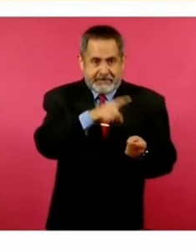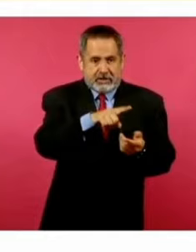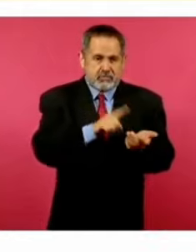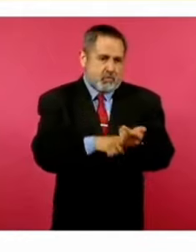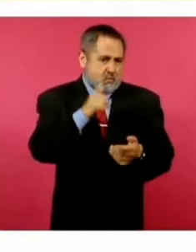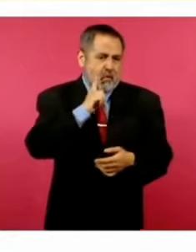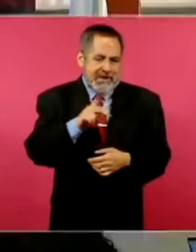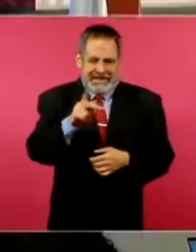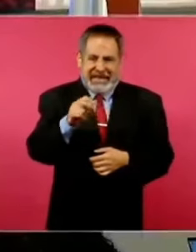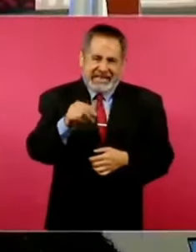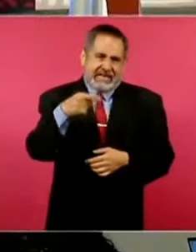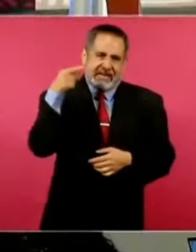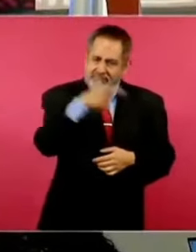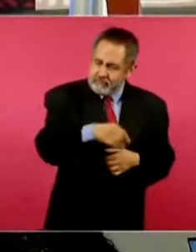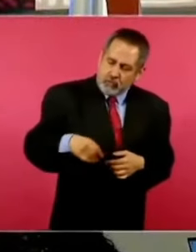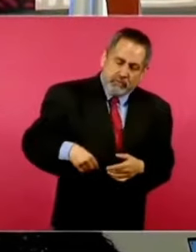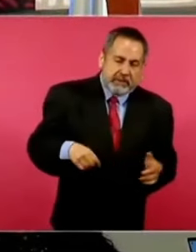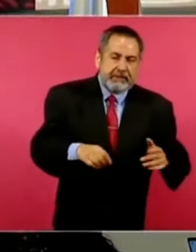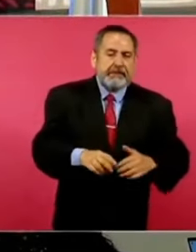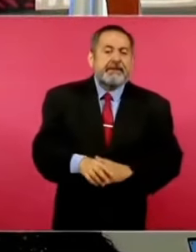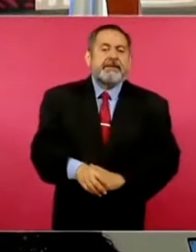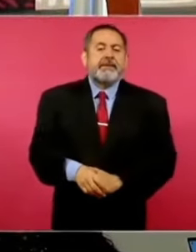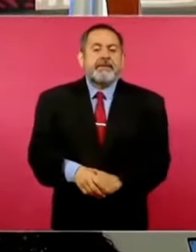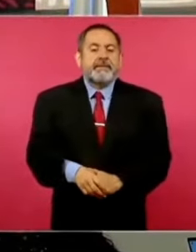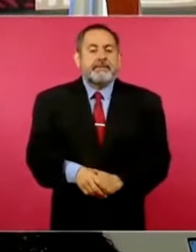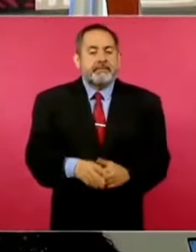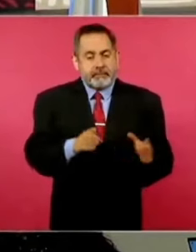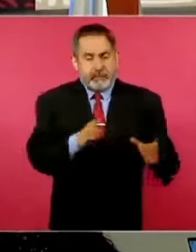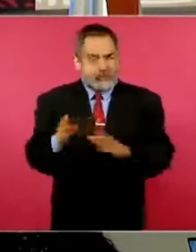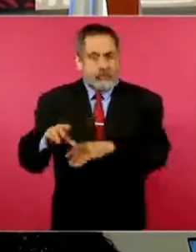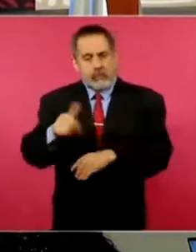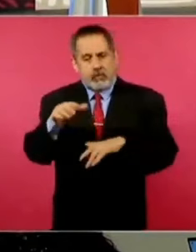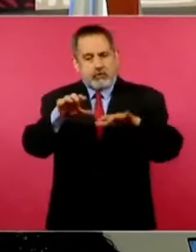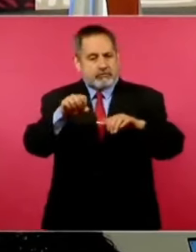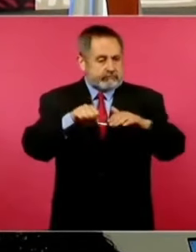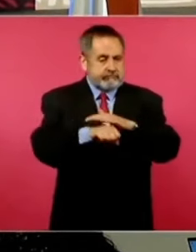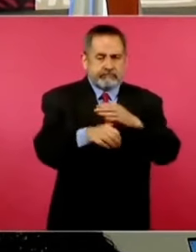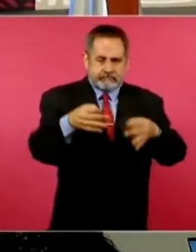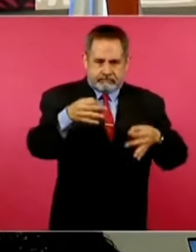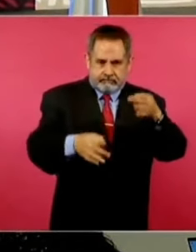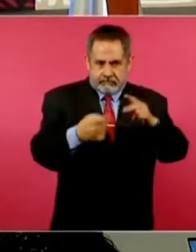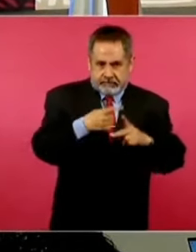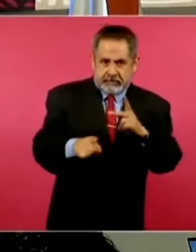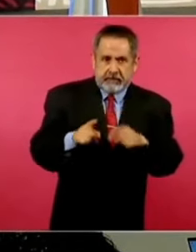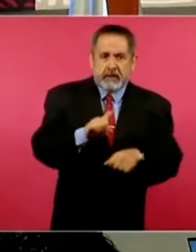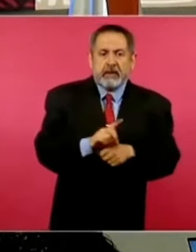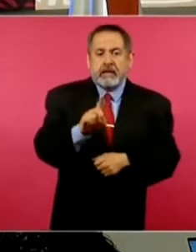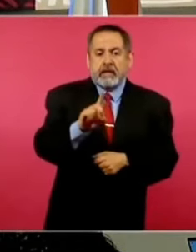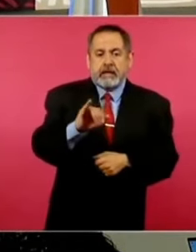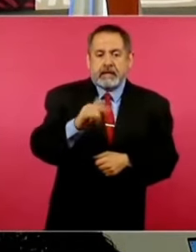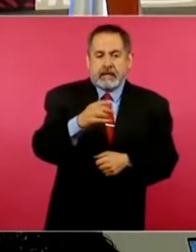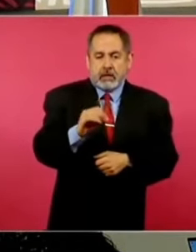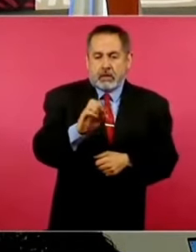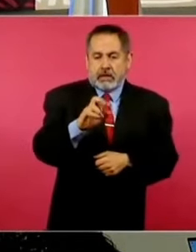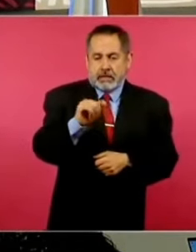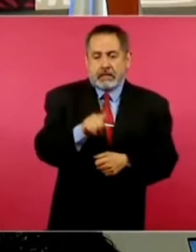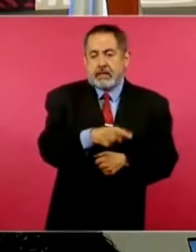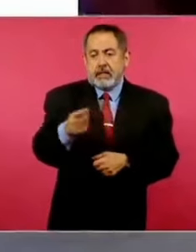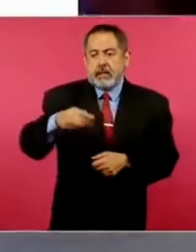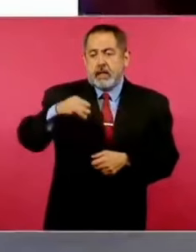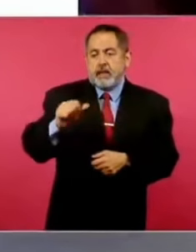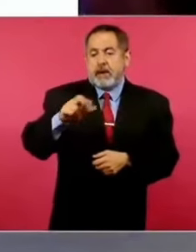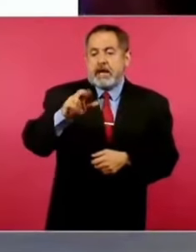la hoy imputada adelante esta otra vinculación a proceso de Diego Eric y María Luisa